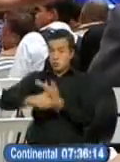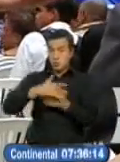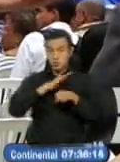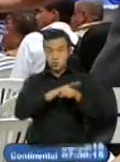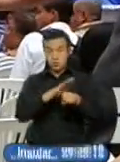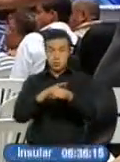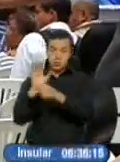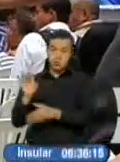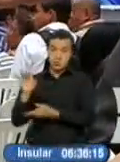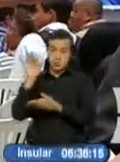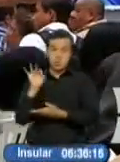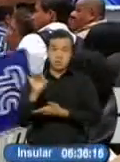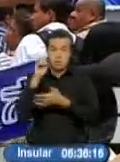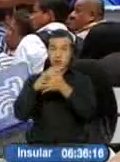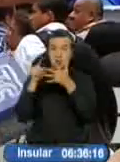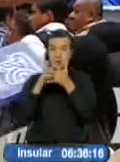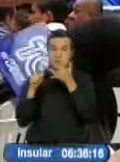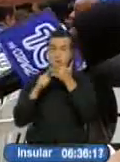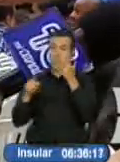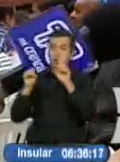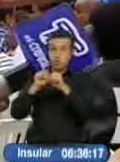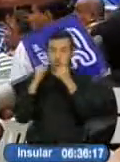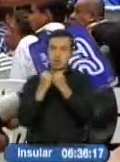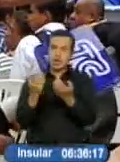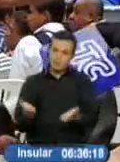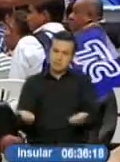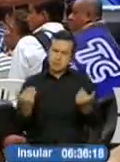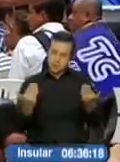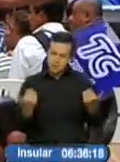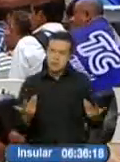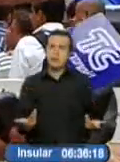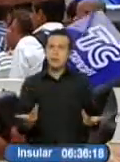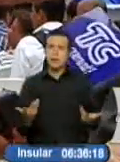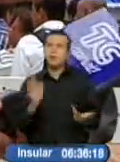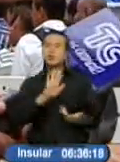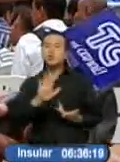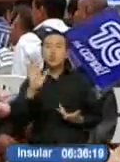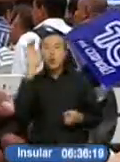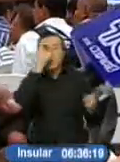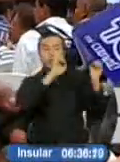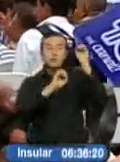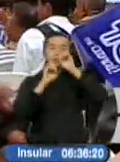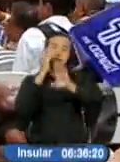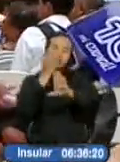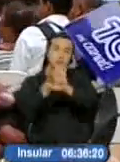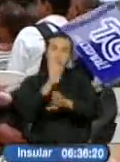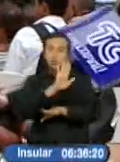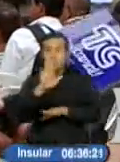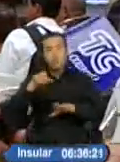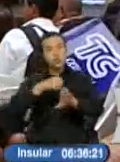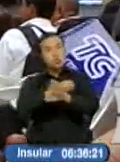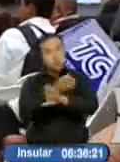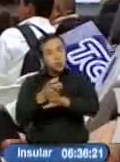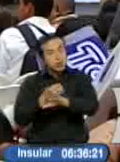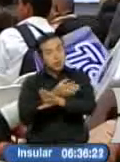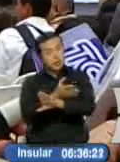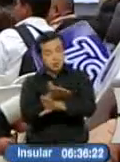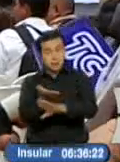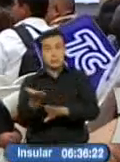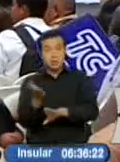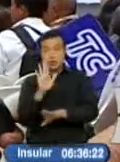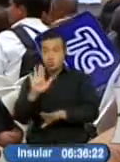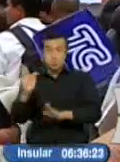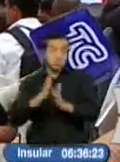a los representantes de distintos sectores de la sociedad para que puedan presentar sus observaciones, sus sugerencias,